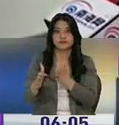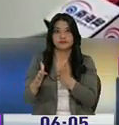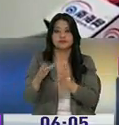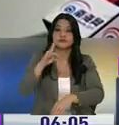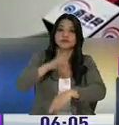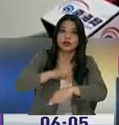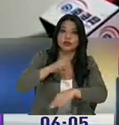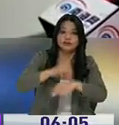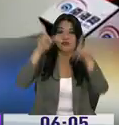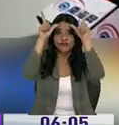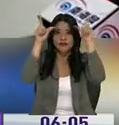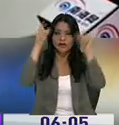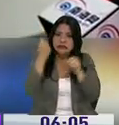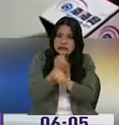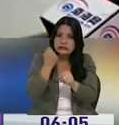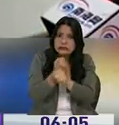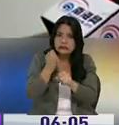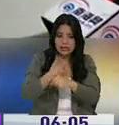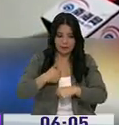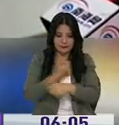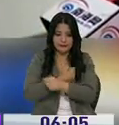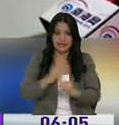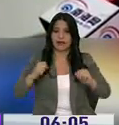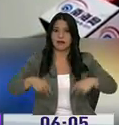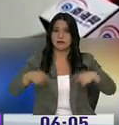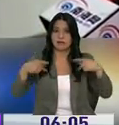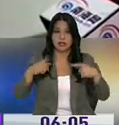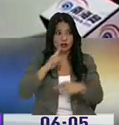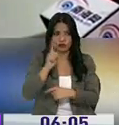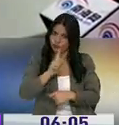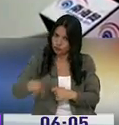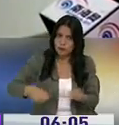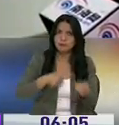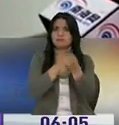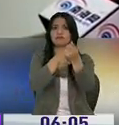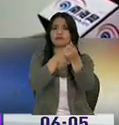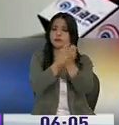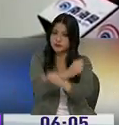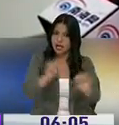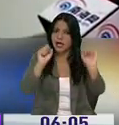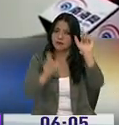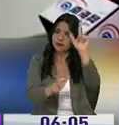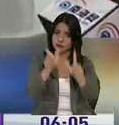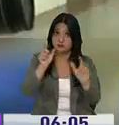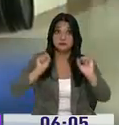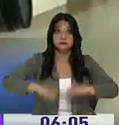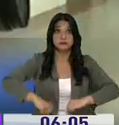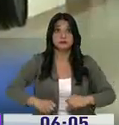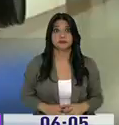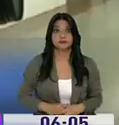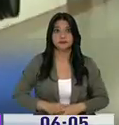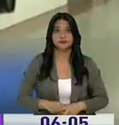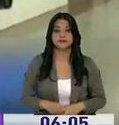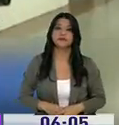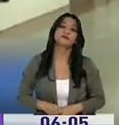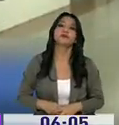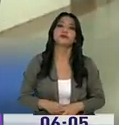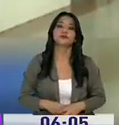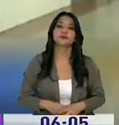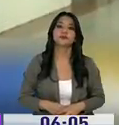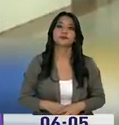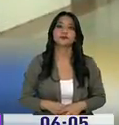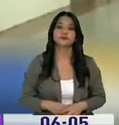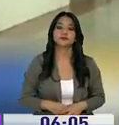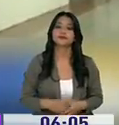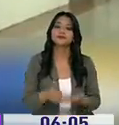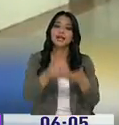trabajaron arduamente para salvarme. No quiero dejarlos solos. Me gustaría contribuir a salvar a más personas. Hemos recibido mucha